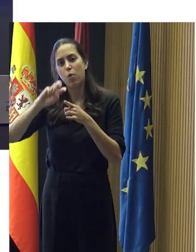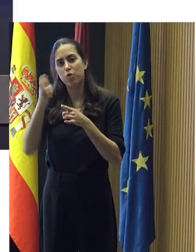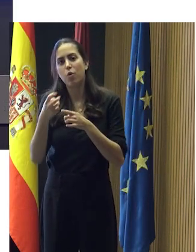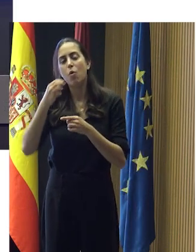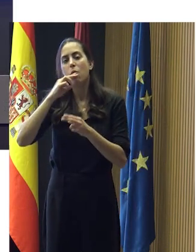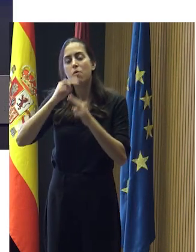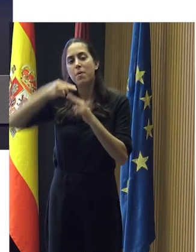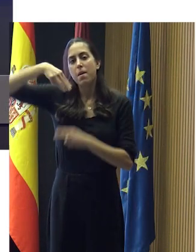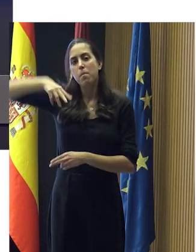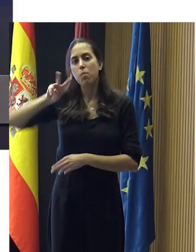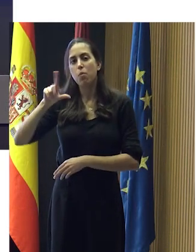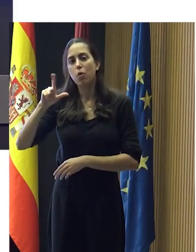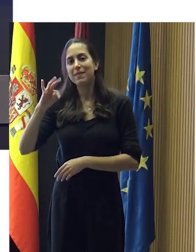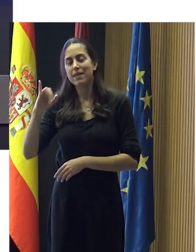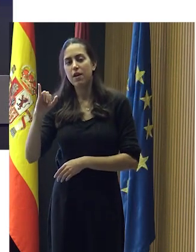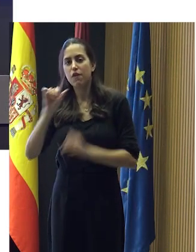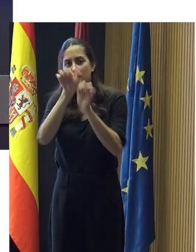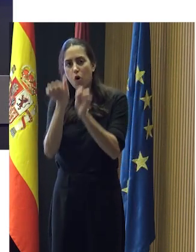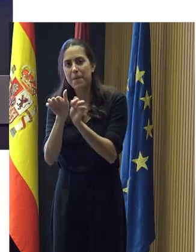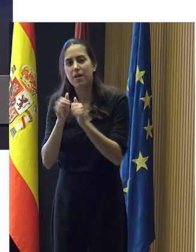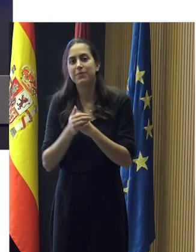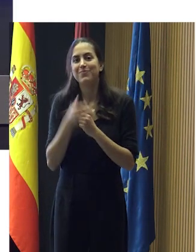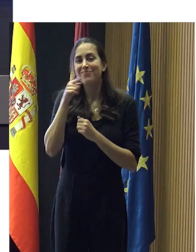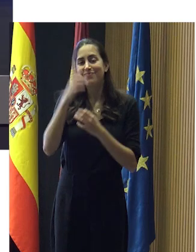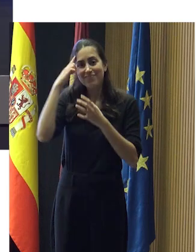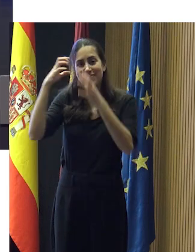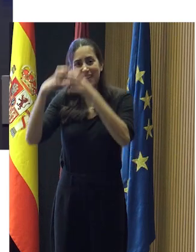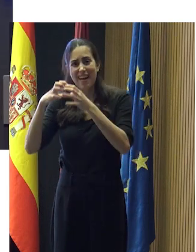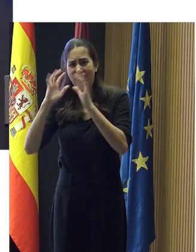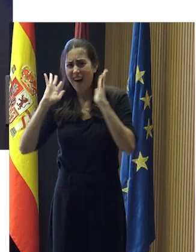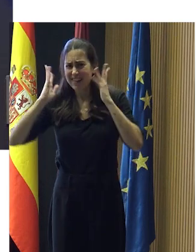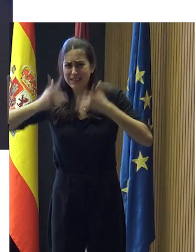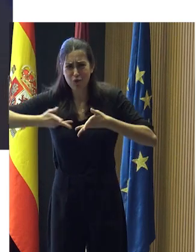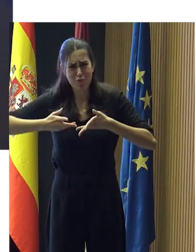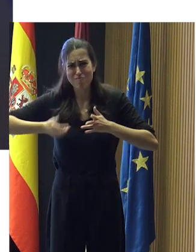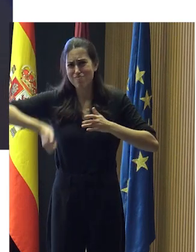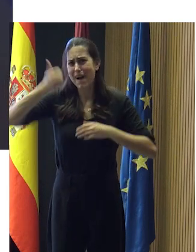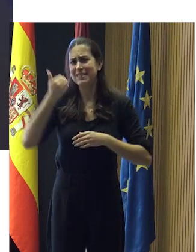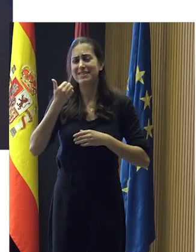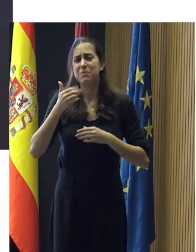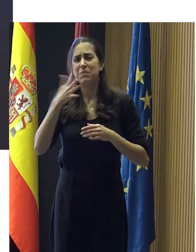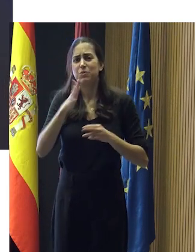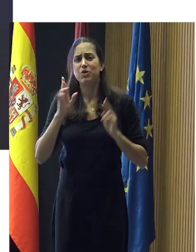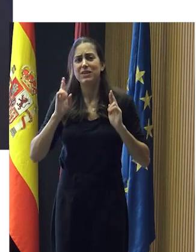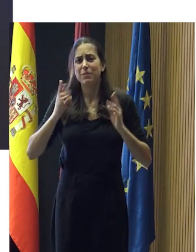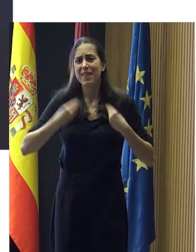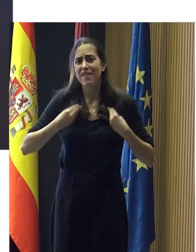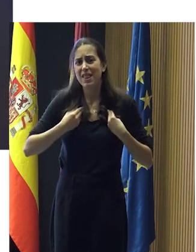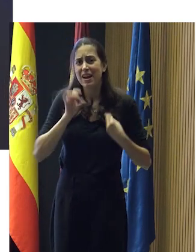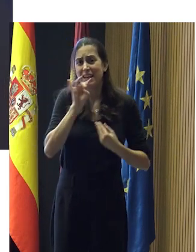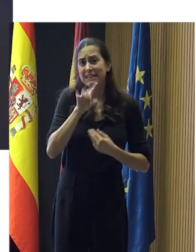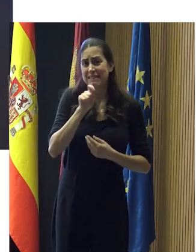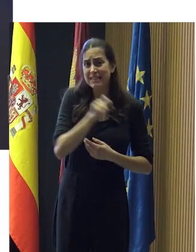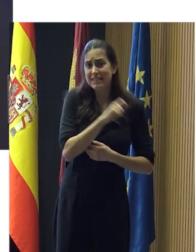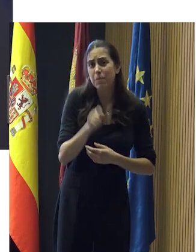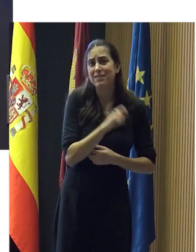multiforme. El glioblastoma multiforme es el tumor cerebral más agresivo de todos. Tiene una esperanza de vida de alrededor de unos 15 meses a